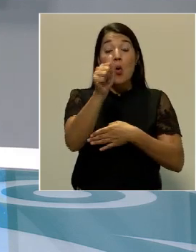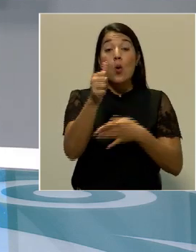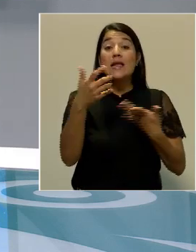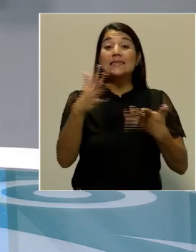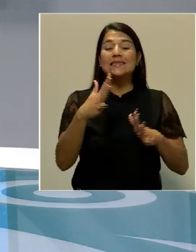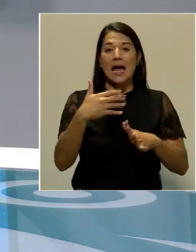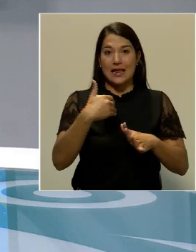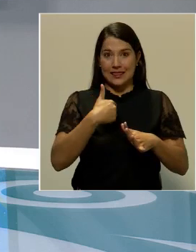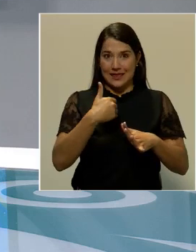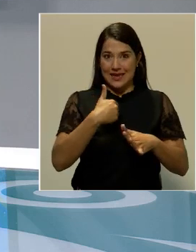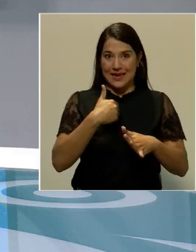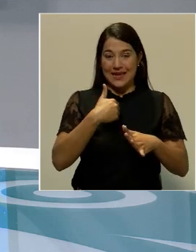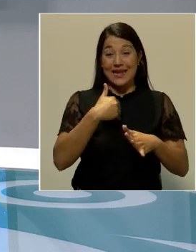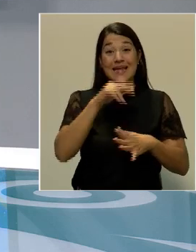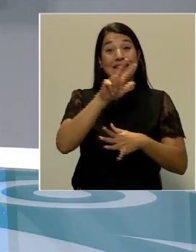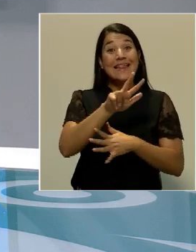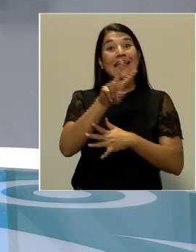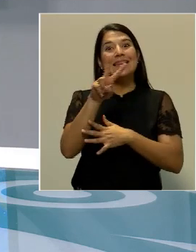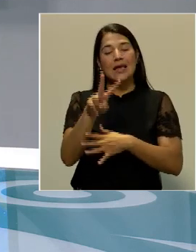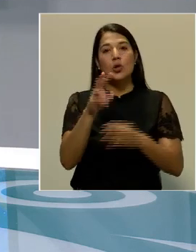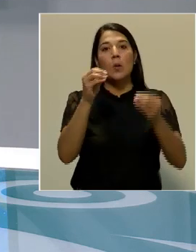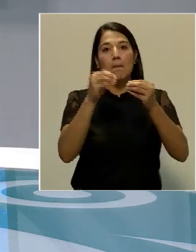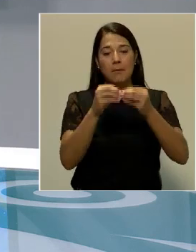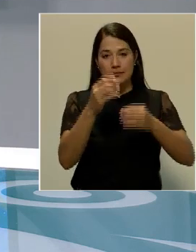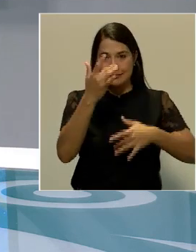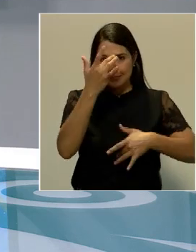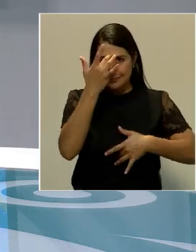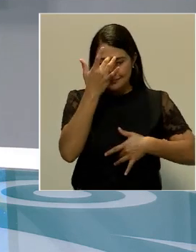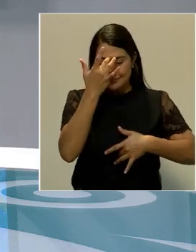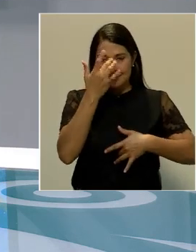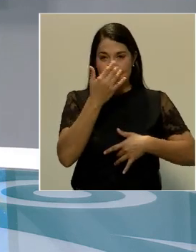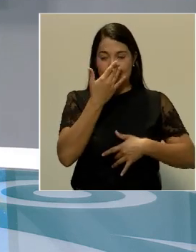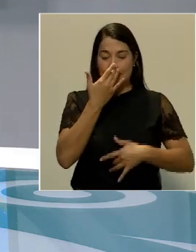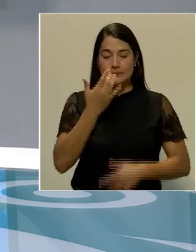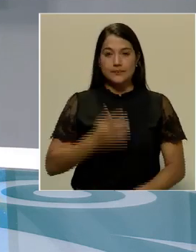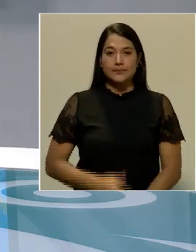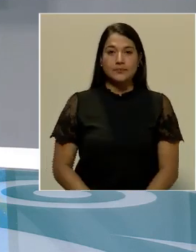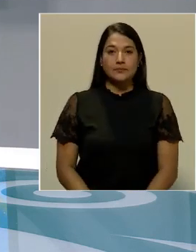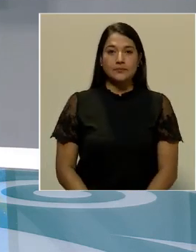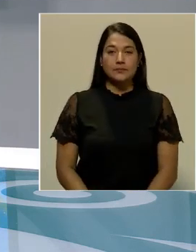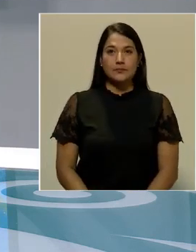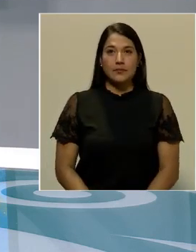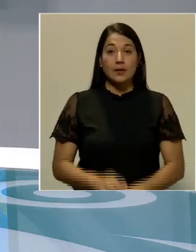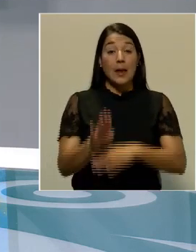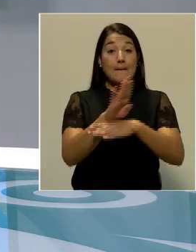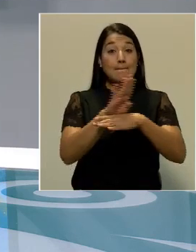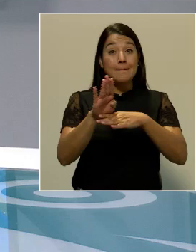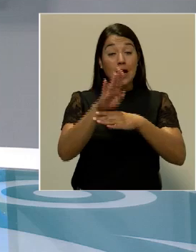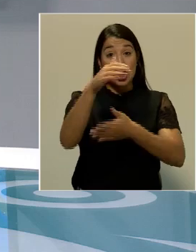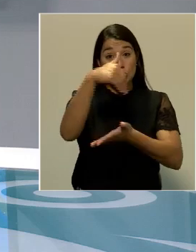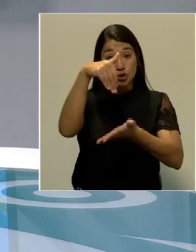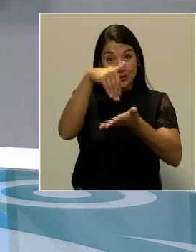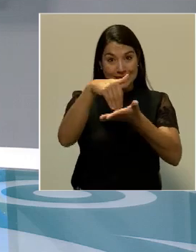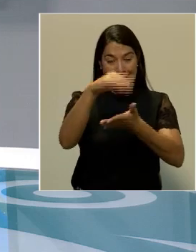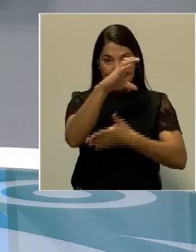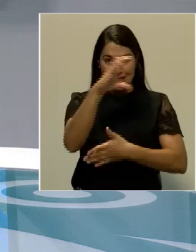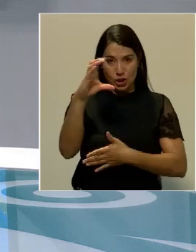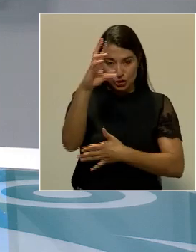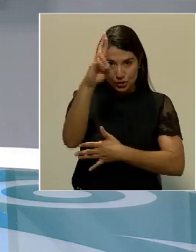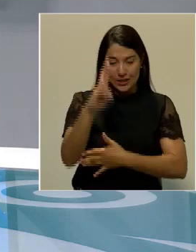contabiliza otros 32 privados de libertad contagiados. El Banco Central de Costa Rica